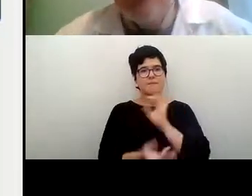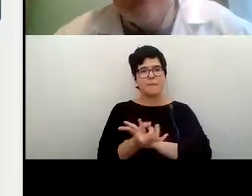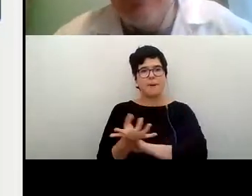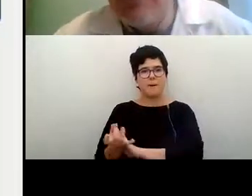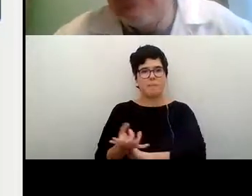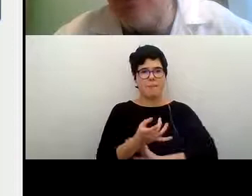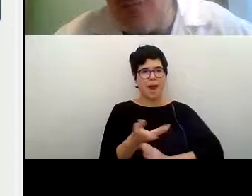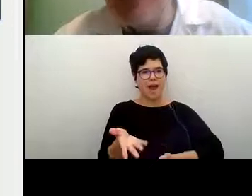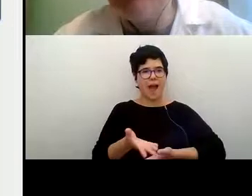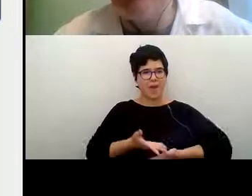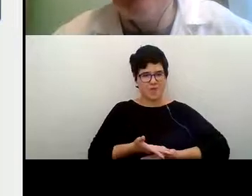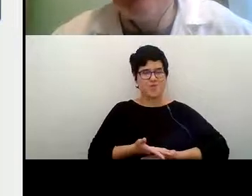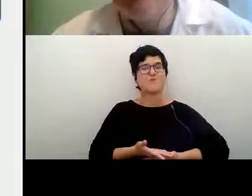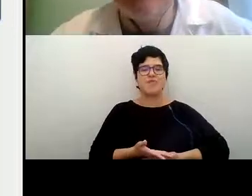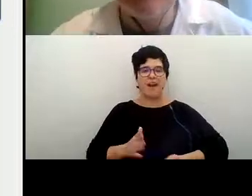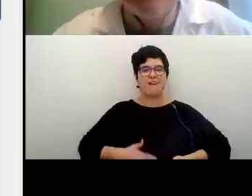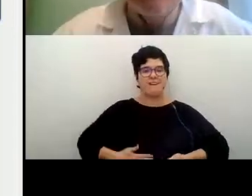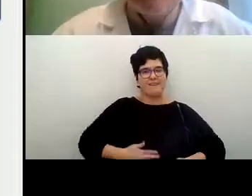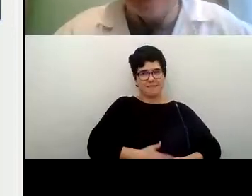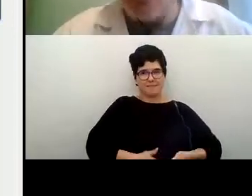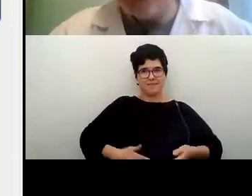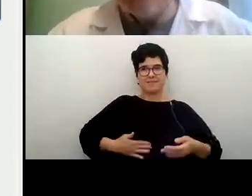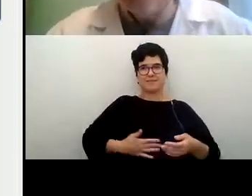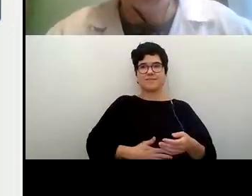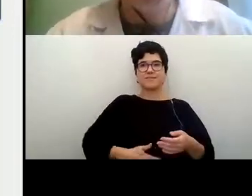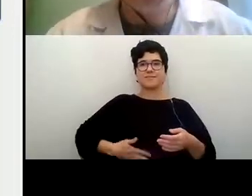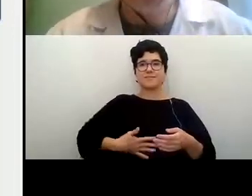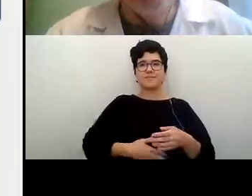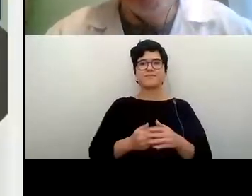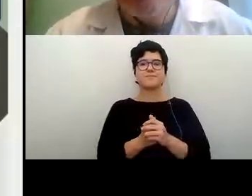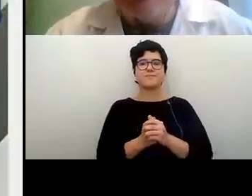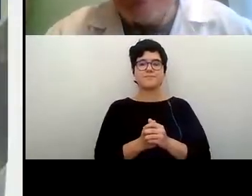que nos conviene tener a nivel del colon.